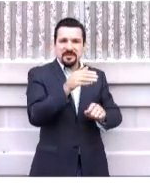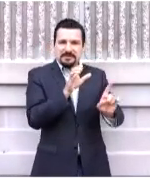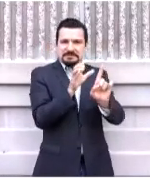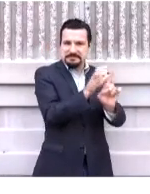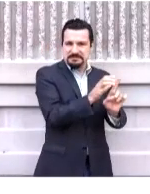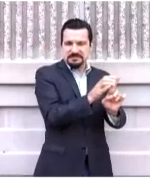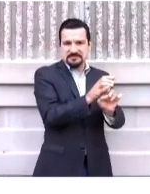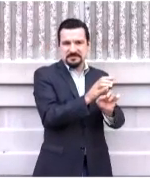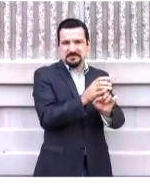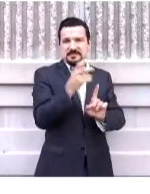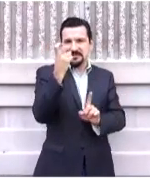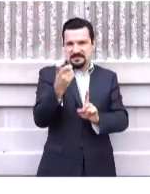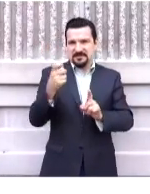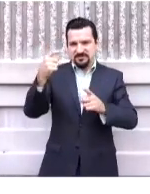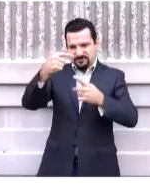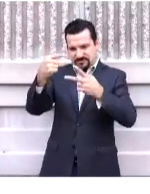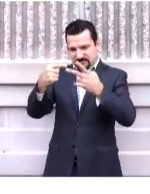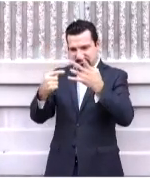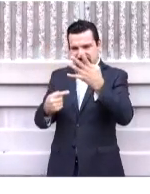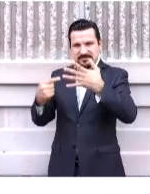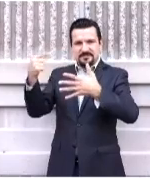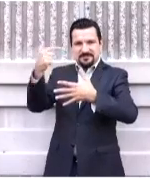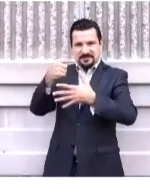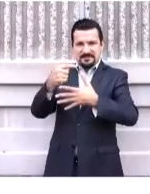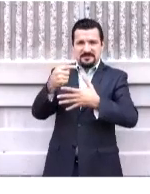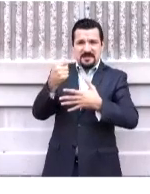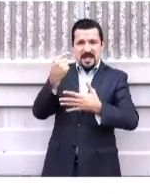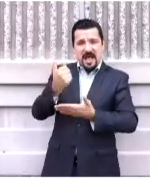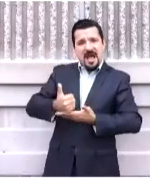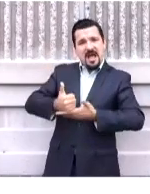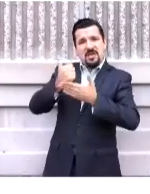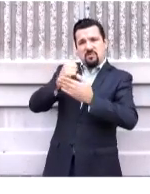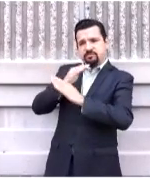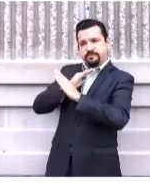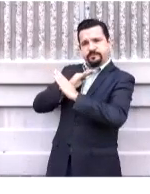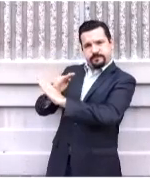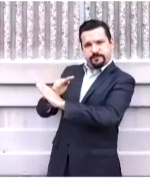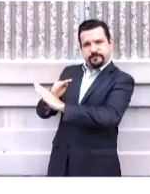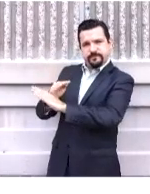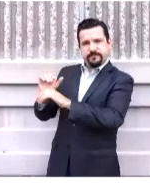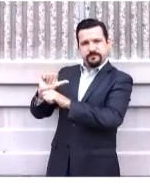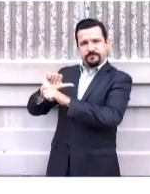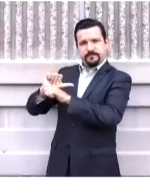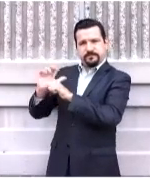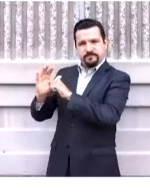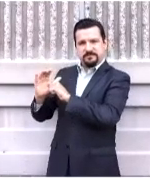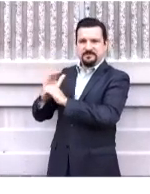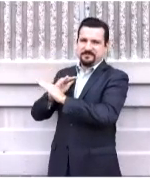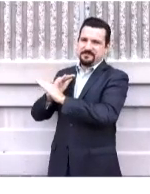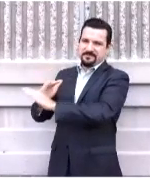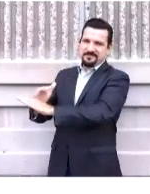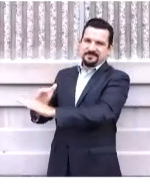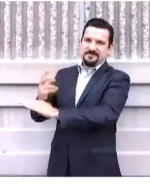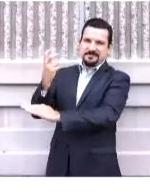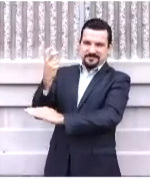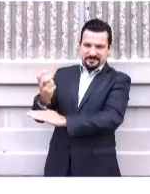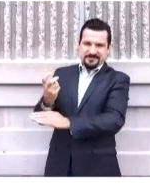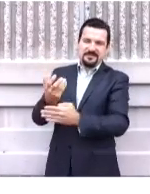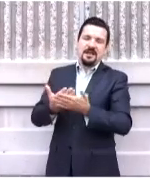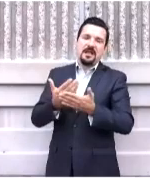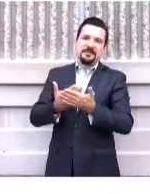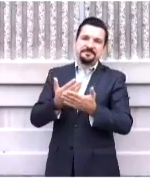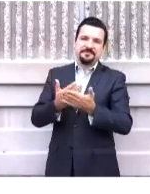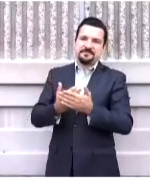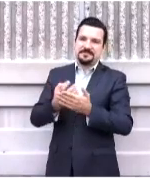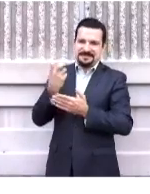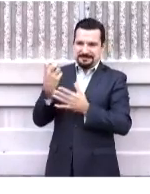Estas medidas nos van a ayudar a combatir eficazmente al coronavirus en esta